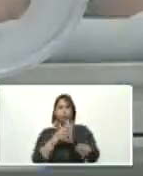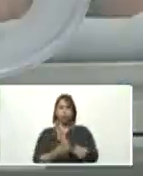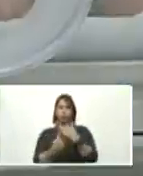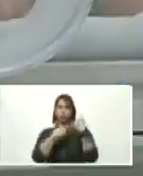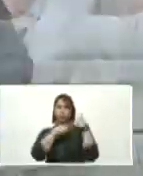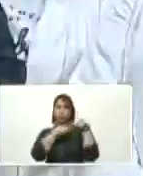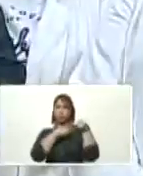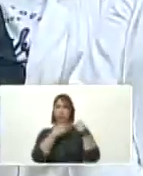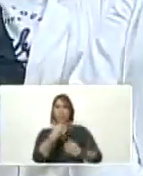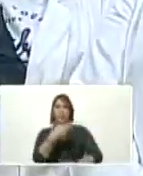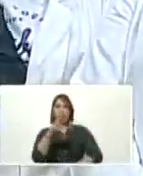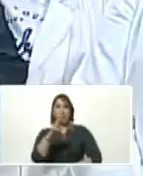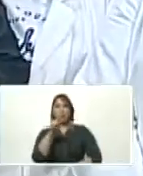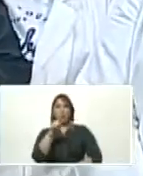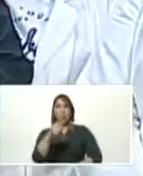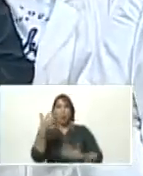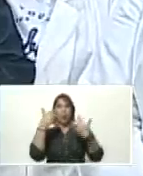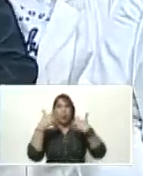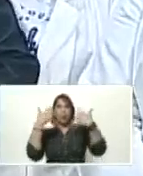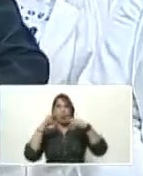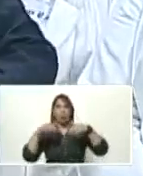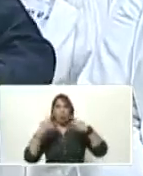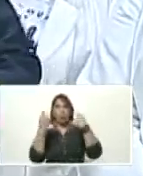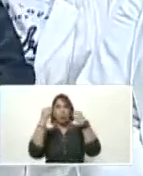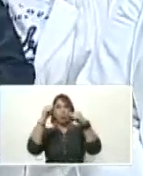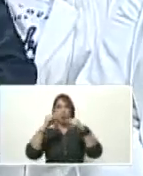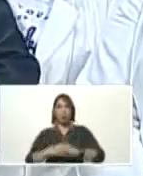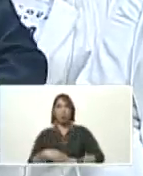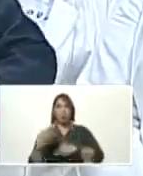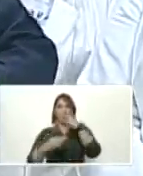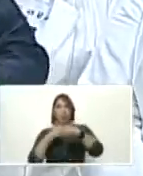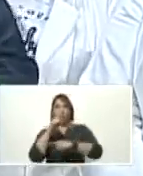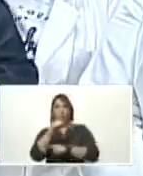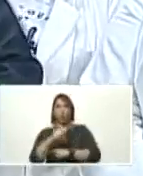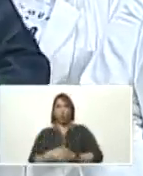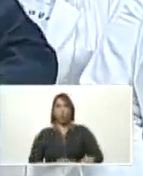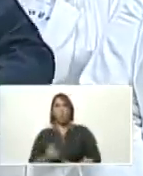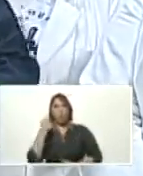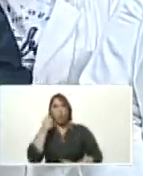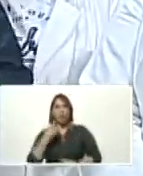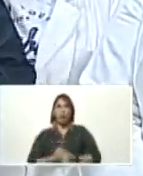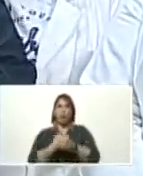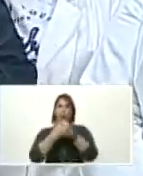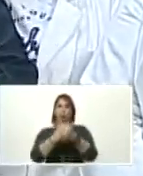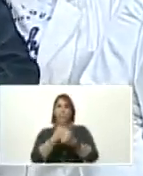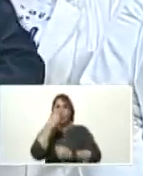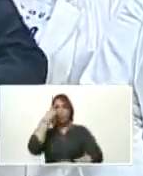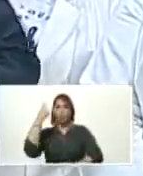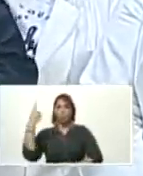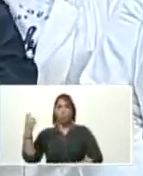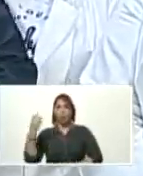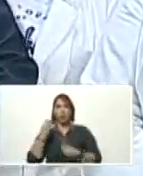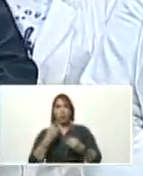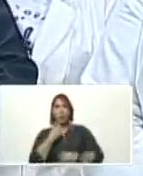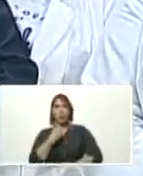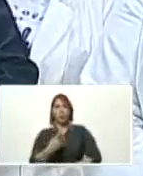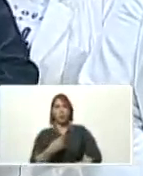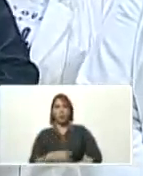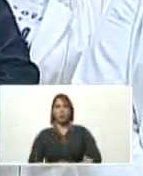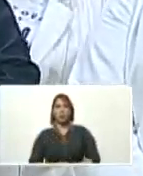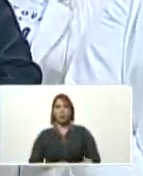perfectamente las tres R que usted ha orientado en esta nueva etapa de la revolución, mujer que ama, mujer que sueña. Y como decía Albert Einstein,